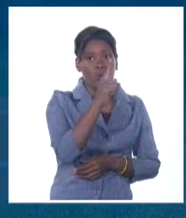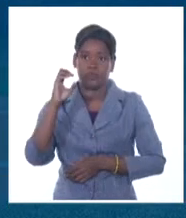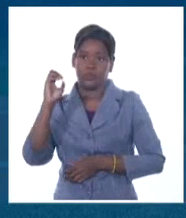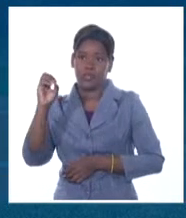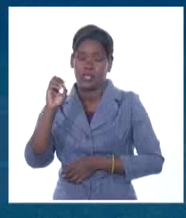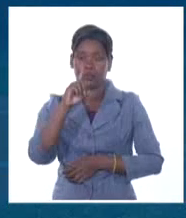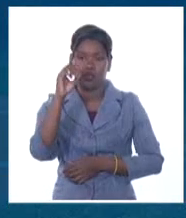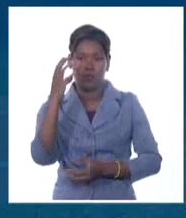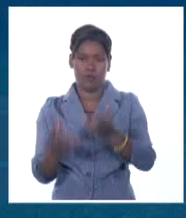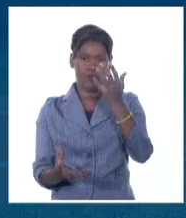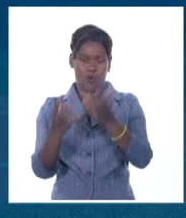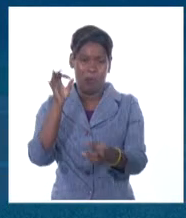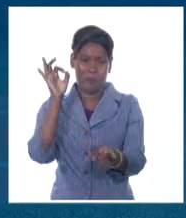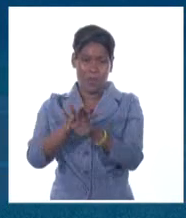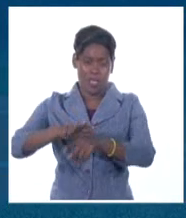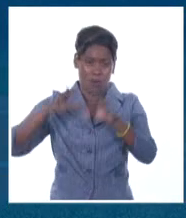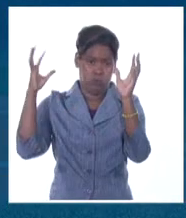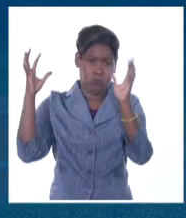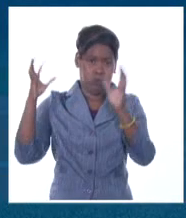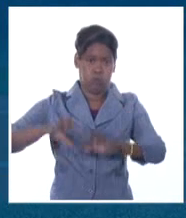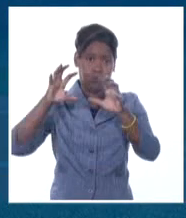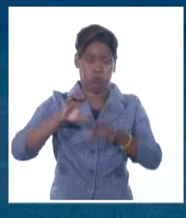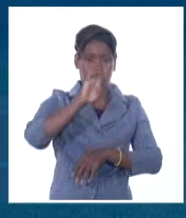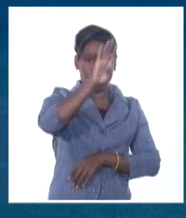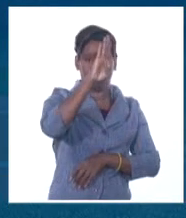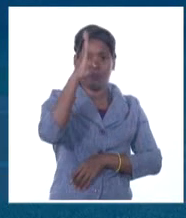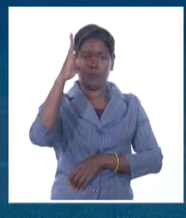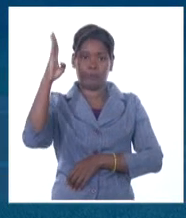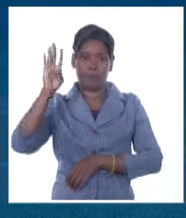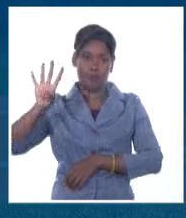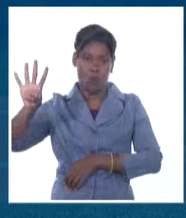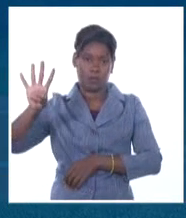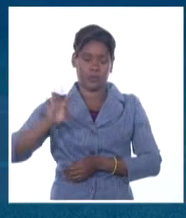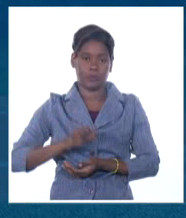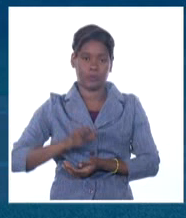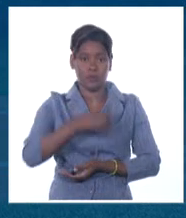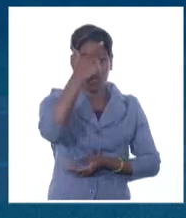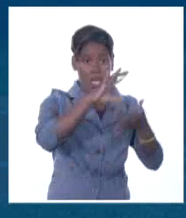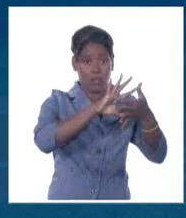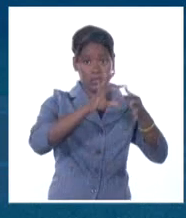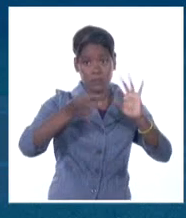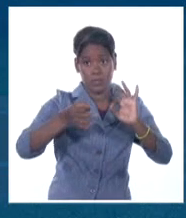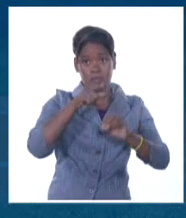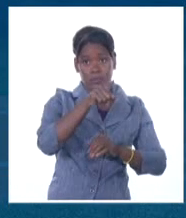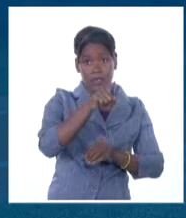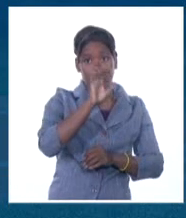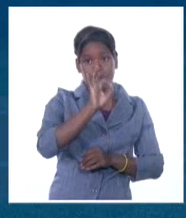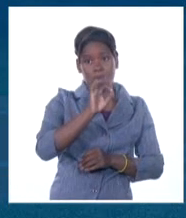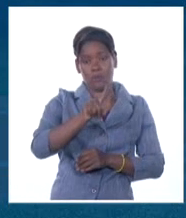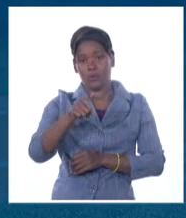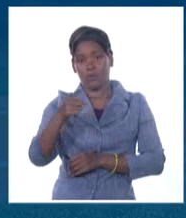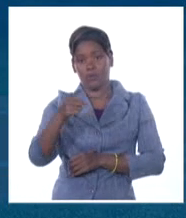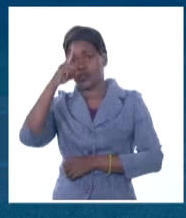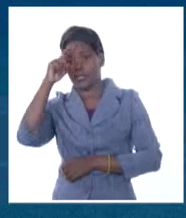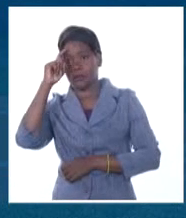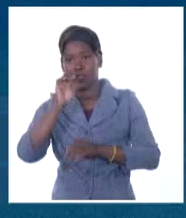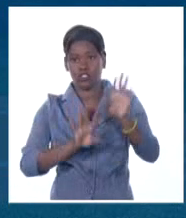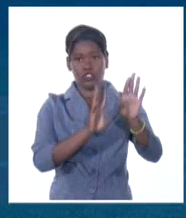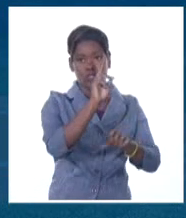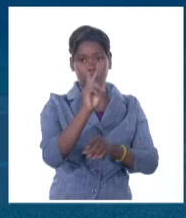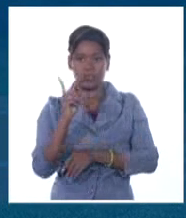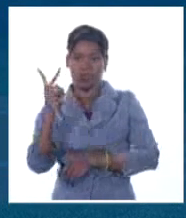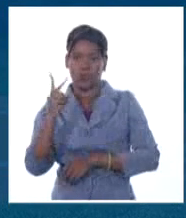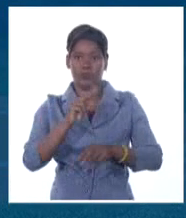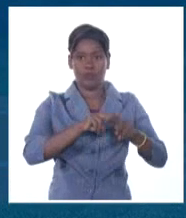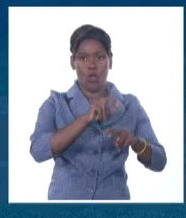Cienfuegos cuando llegó el aguacero en el cuarto inning. Artemisa se pegó a media raya de la cima al noquear hoy a Santi Spíritus 12-2. Holguín le ganó